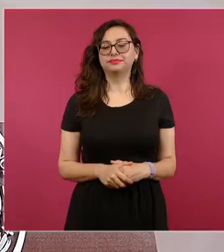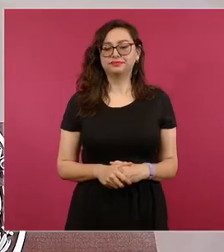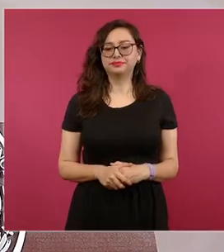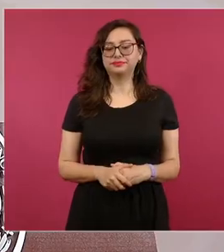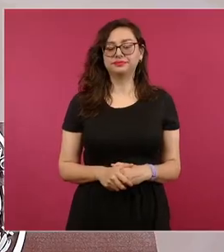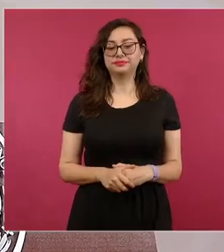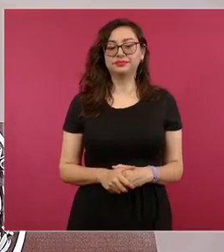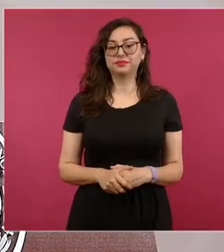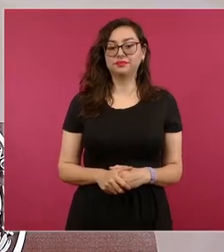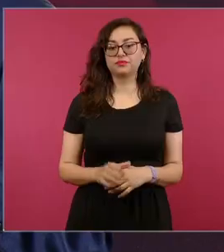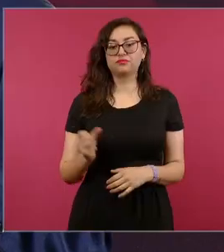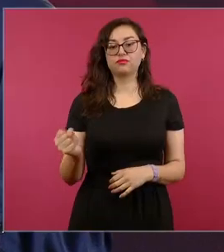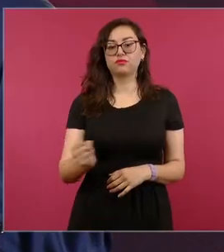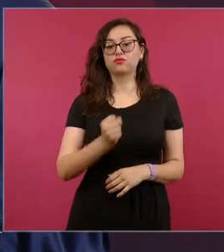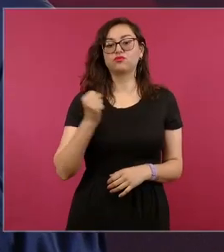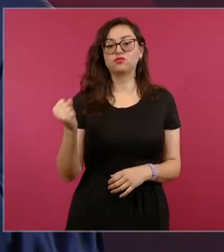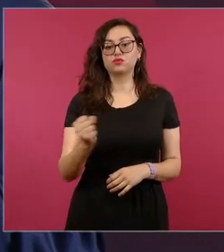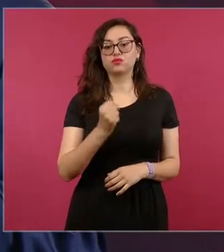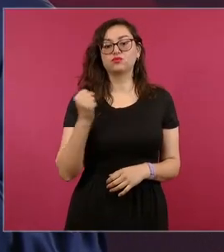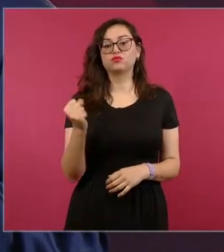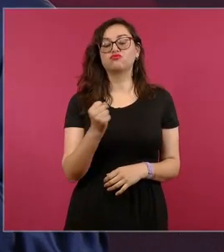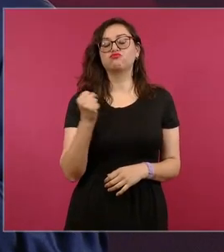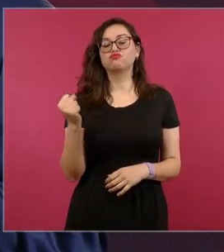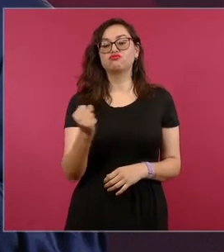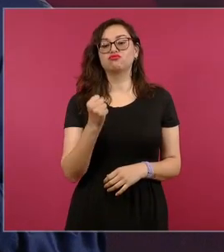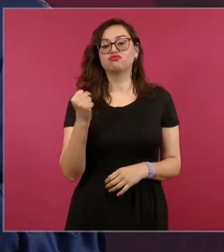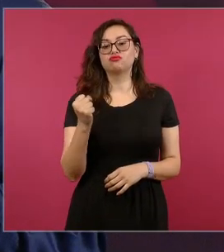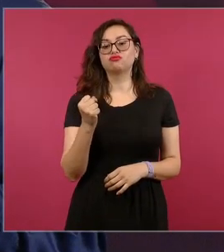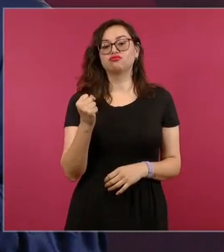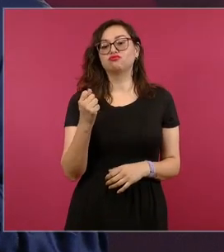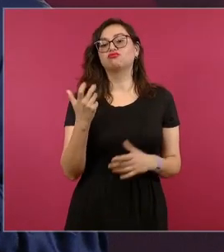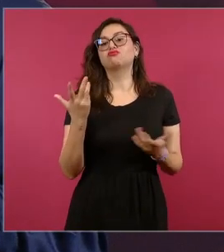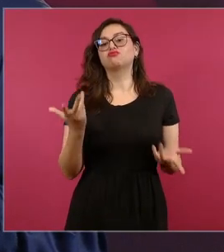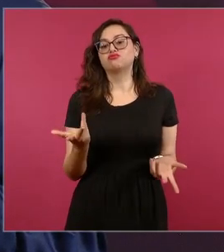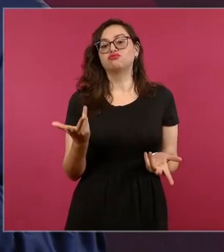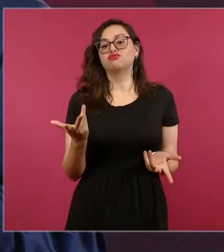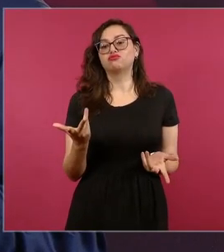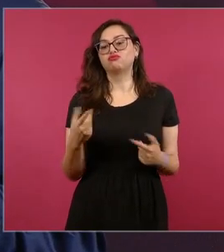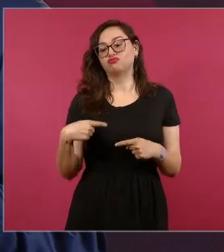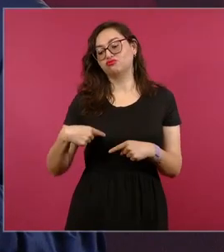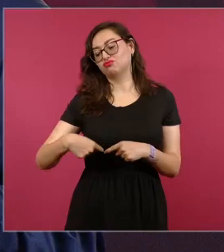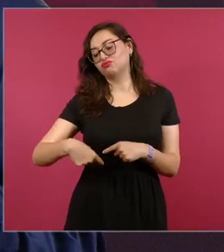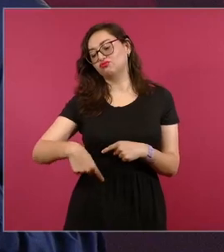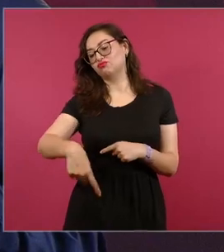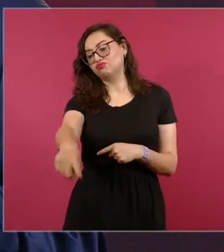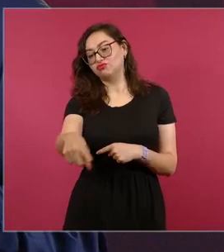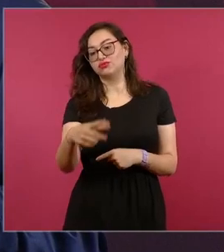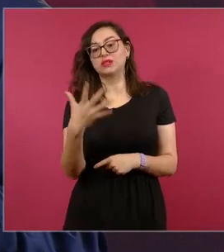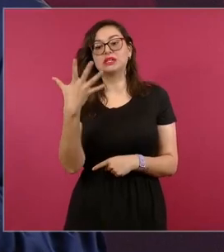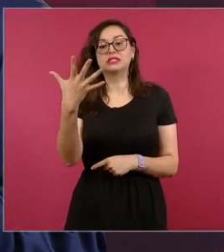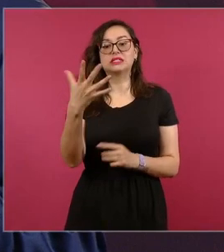Afortunadamente, nos vamos a estar viendo todavía 5 meses